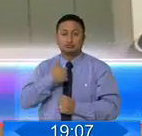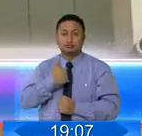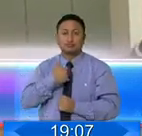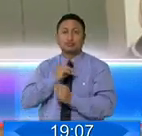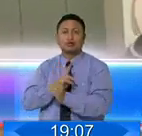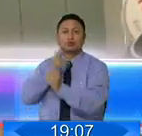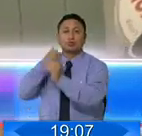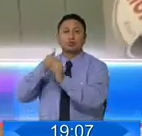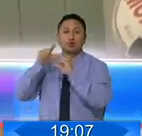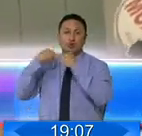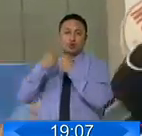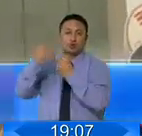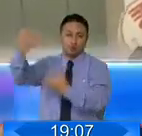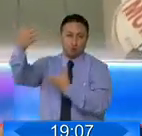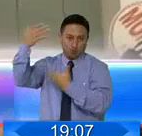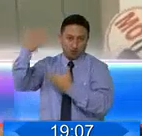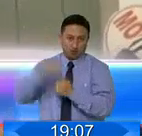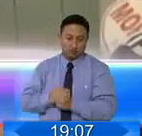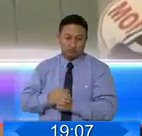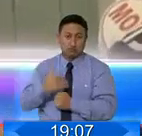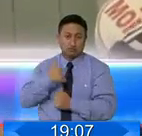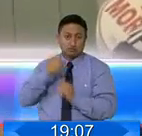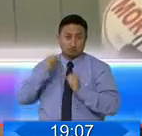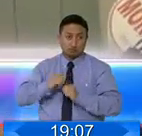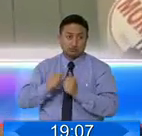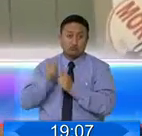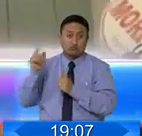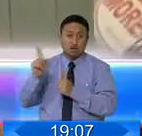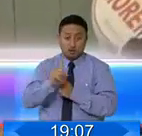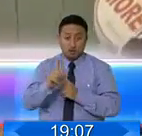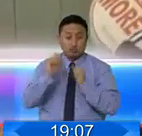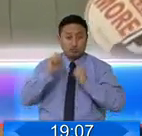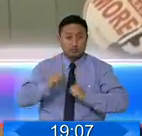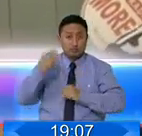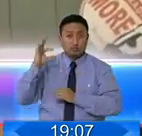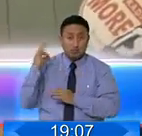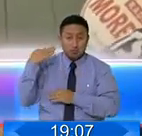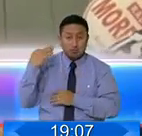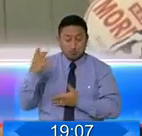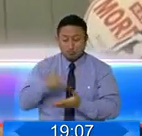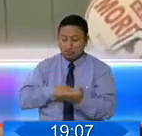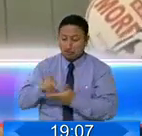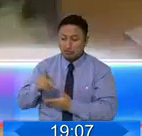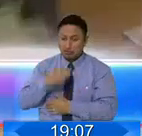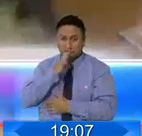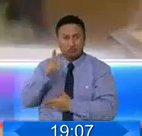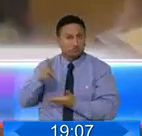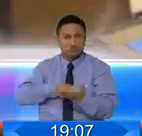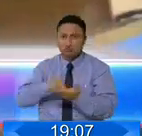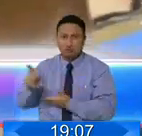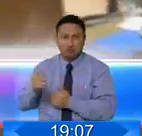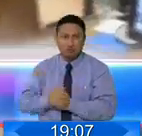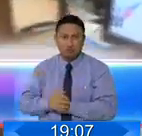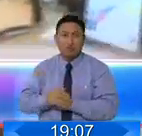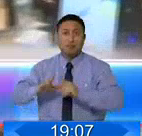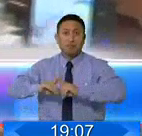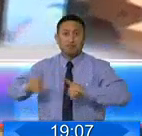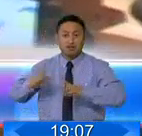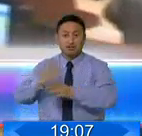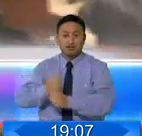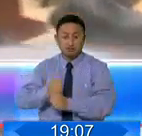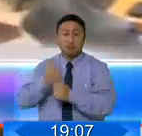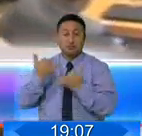militante, obviamente tiene el aporte que corresponde a las organizaciones políticas, eso todo lo hemos hecho toda la vida. Y tengan la seguridad que lo que sí